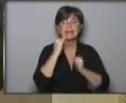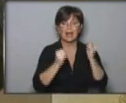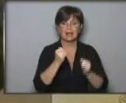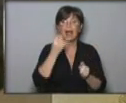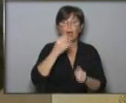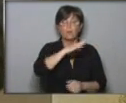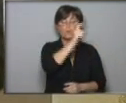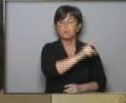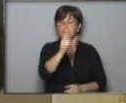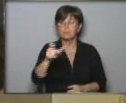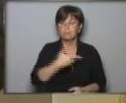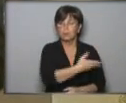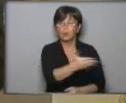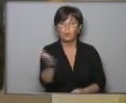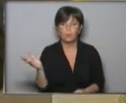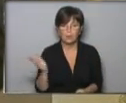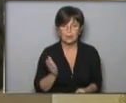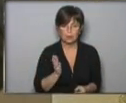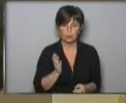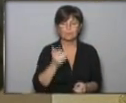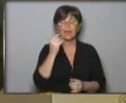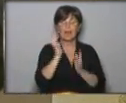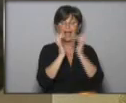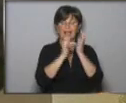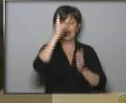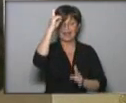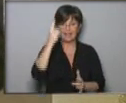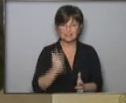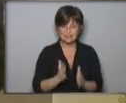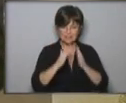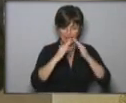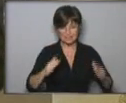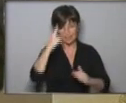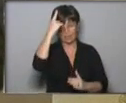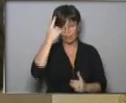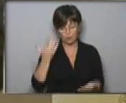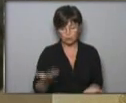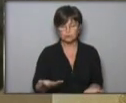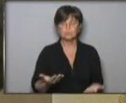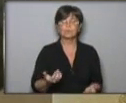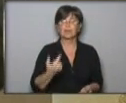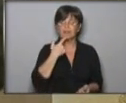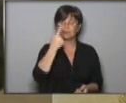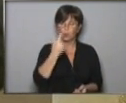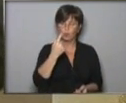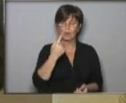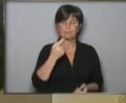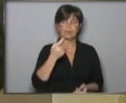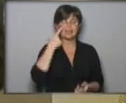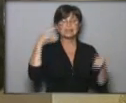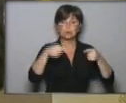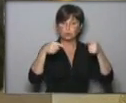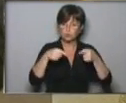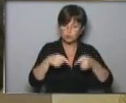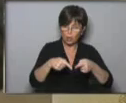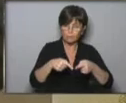y complejo. La Iglesia, en efecto, si bien es una institución humana